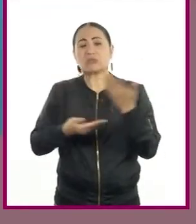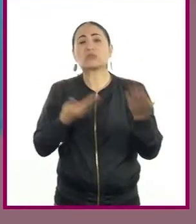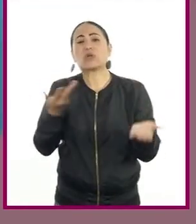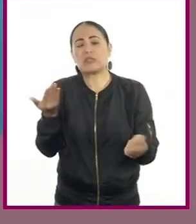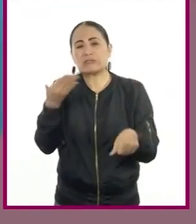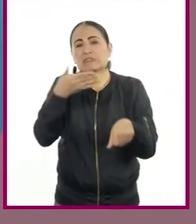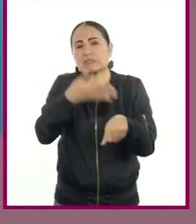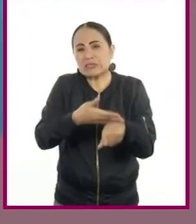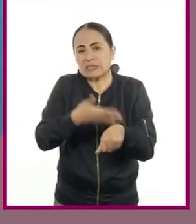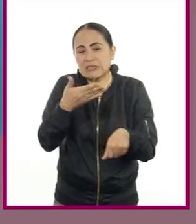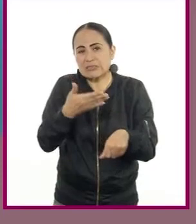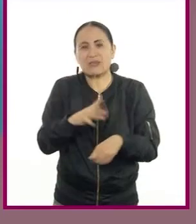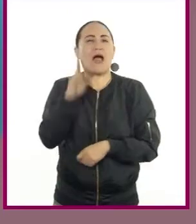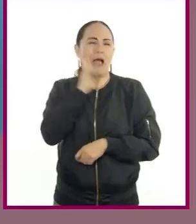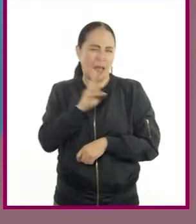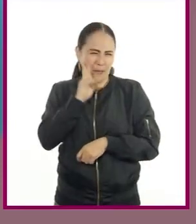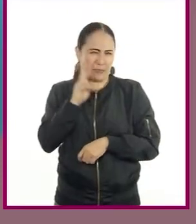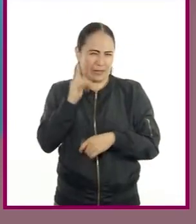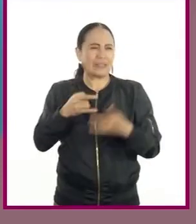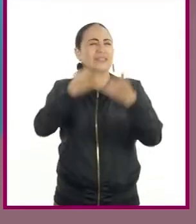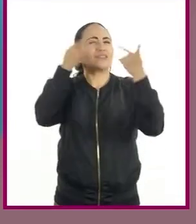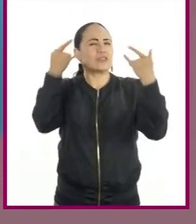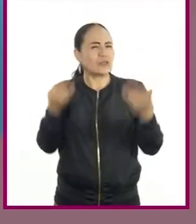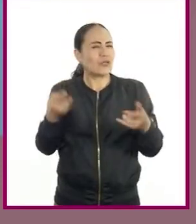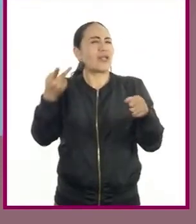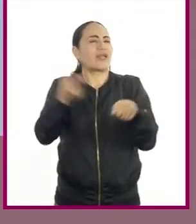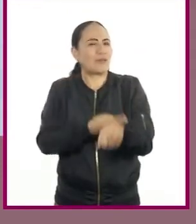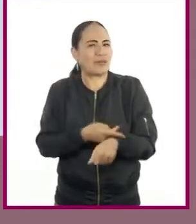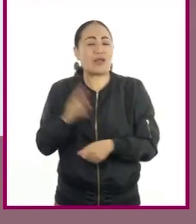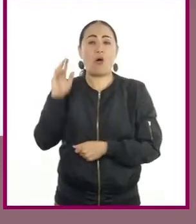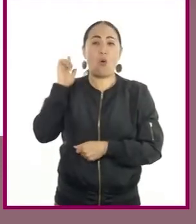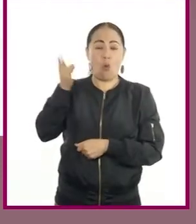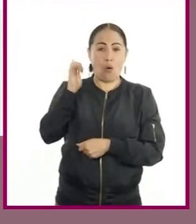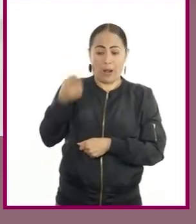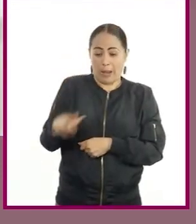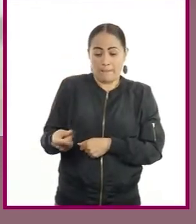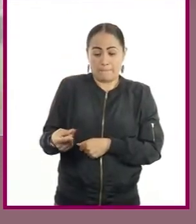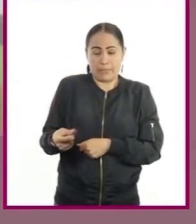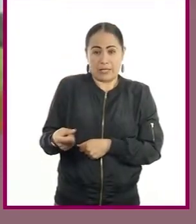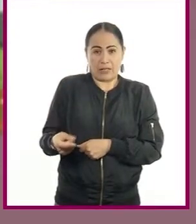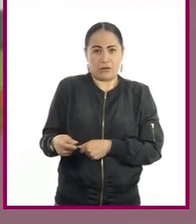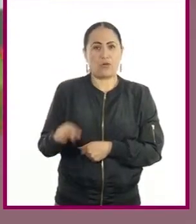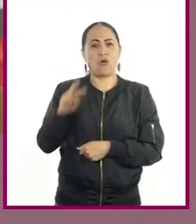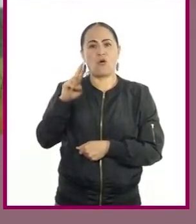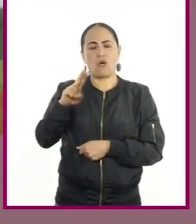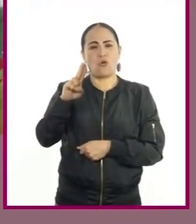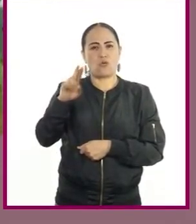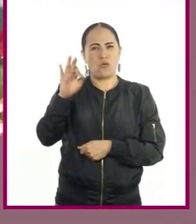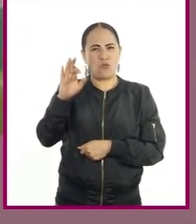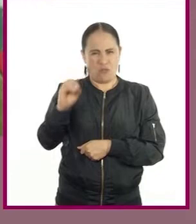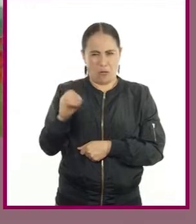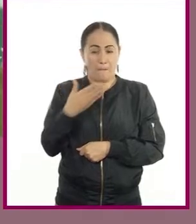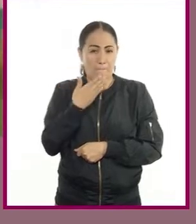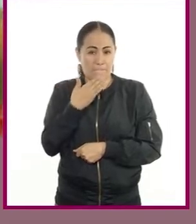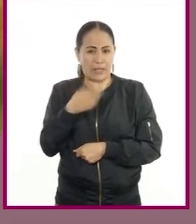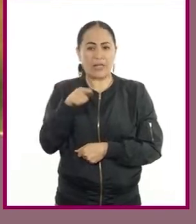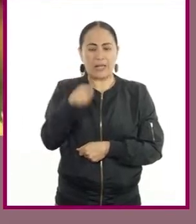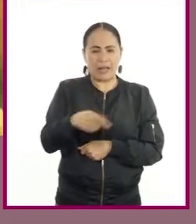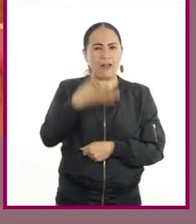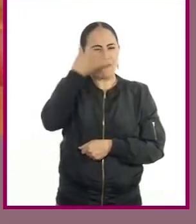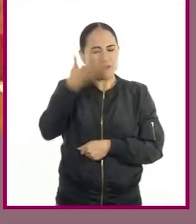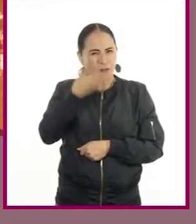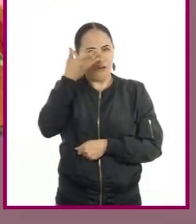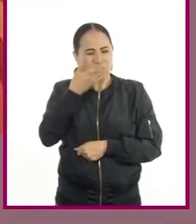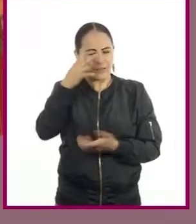descubrirlo, sigamos con el cuento. Ojalá que Rufo se porte bien. Rufo se dirigió hacia un seto de flores y saltó